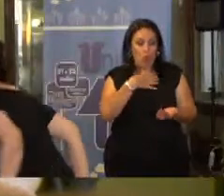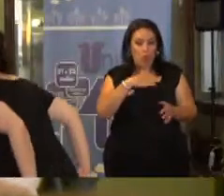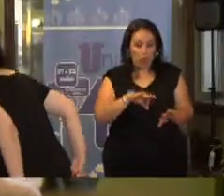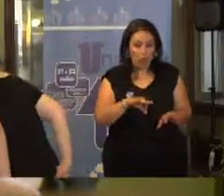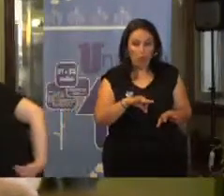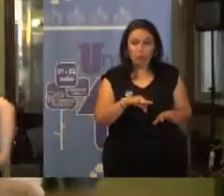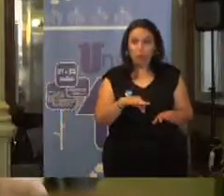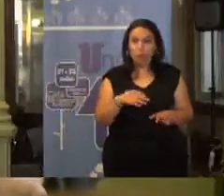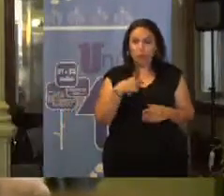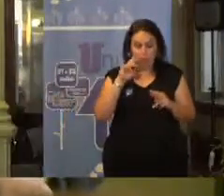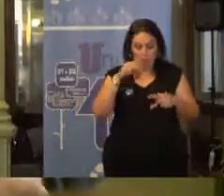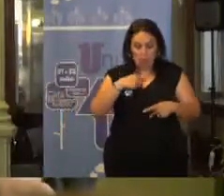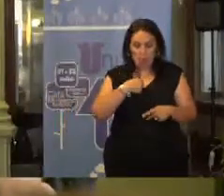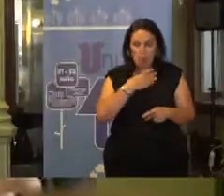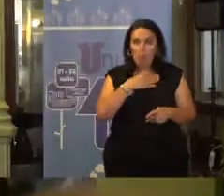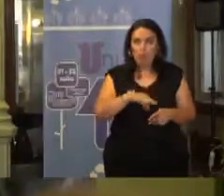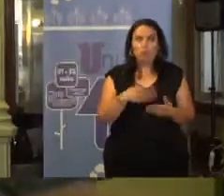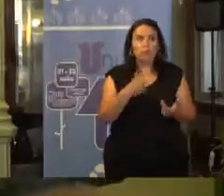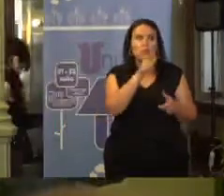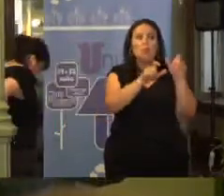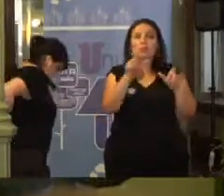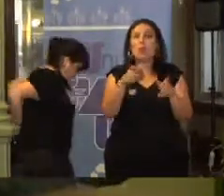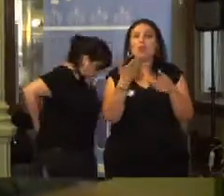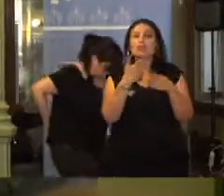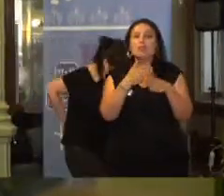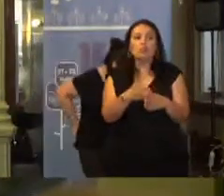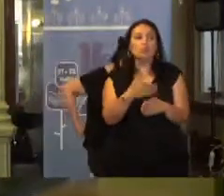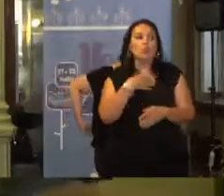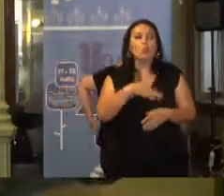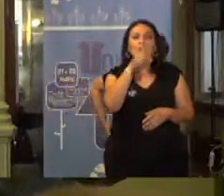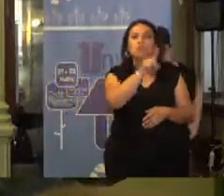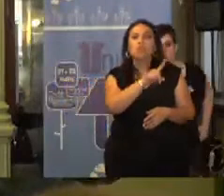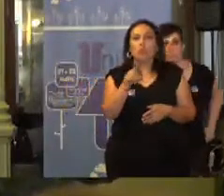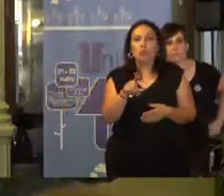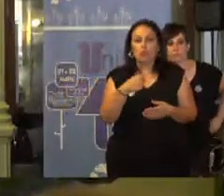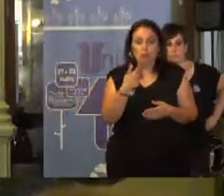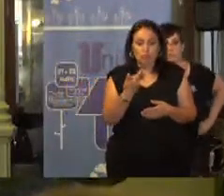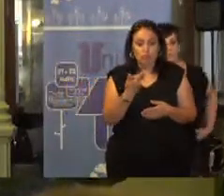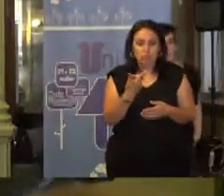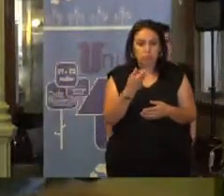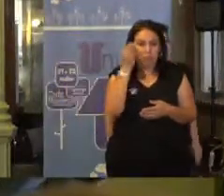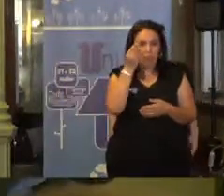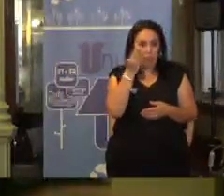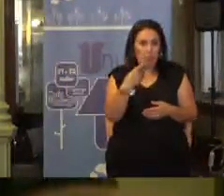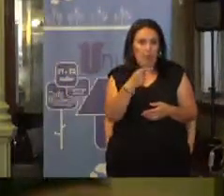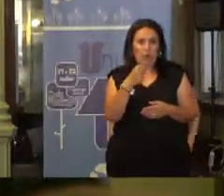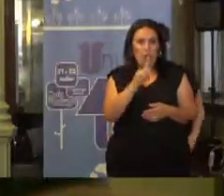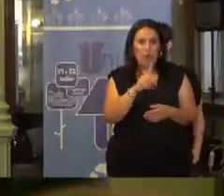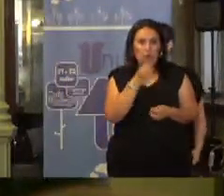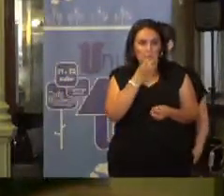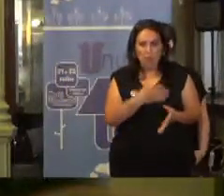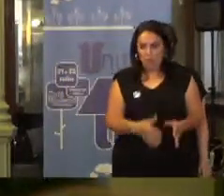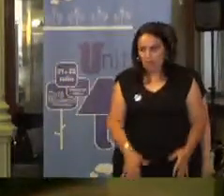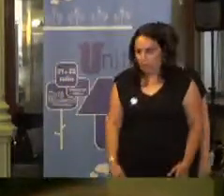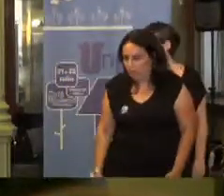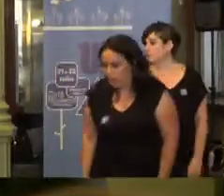pregunto por que non se vai poder. É dicir, a min non me chirría, non me parece nada mal, ao revés. E creo, ademais, que o gran